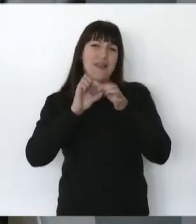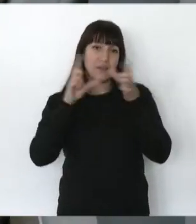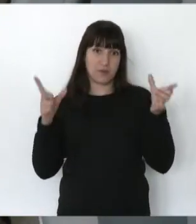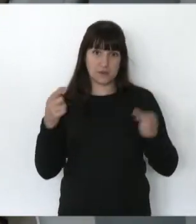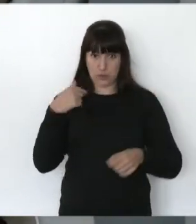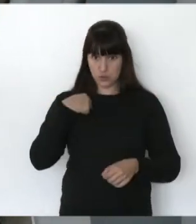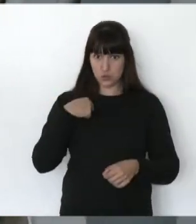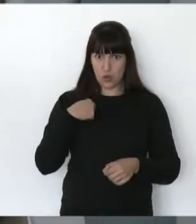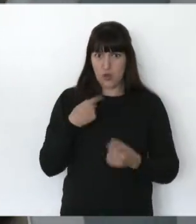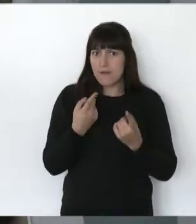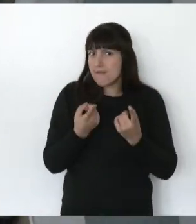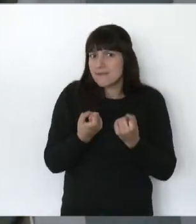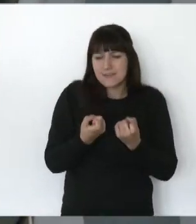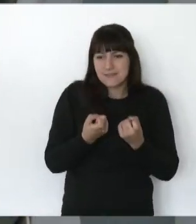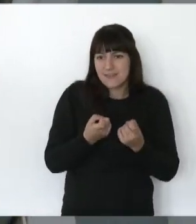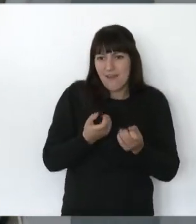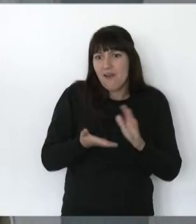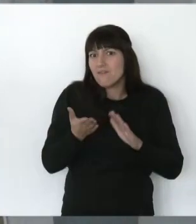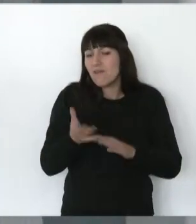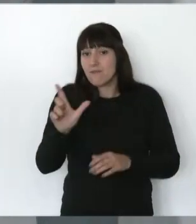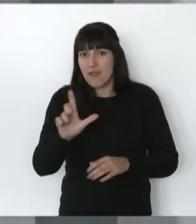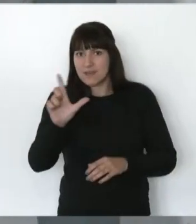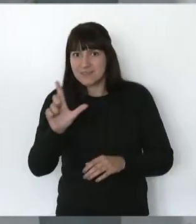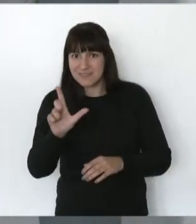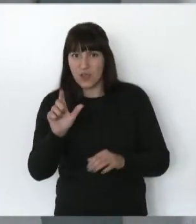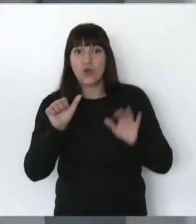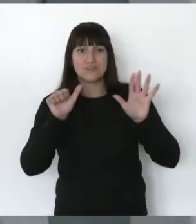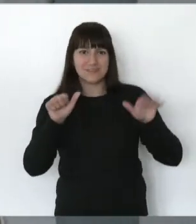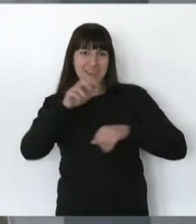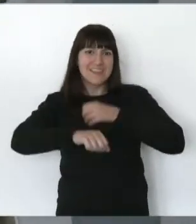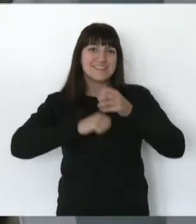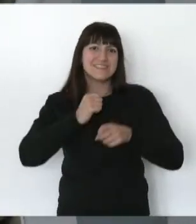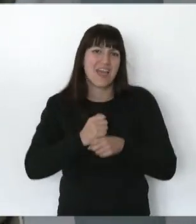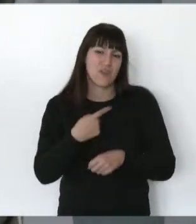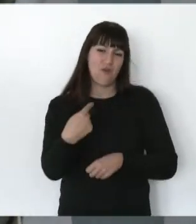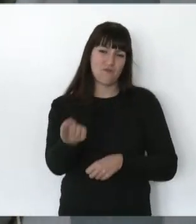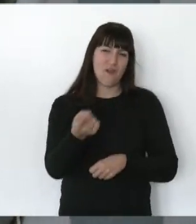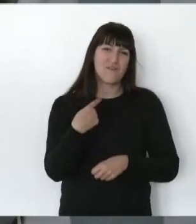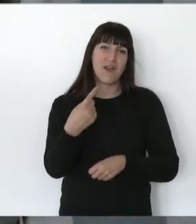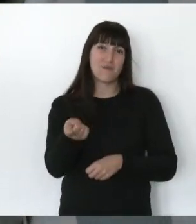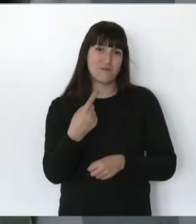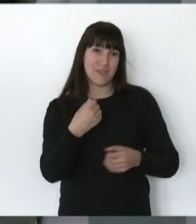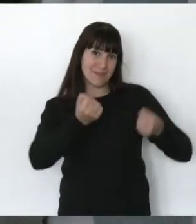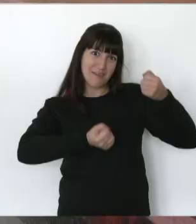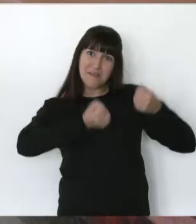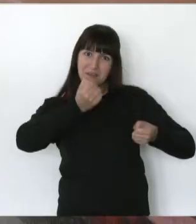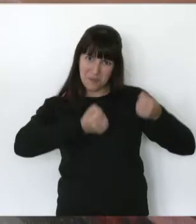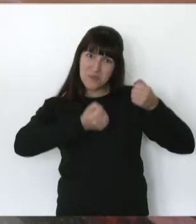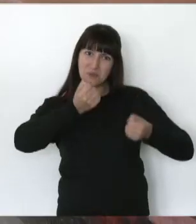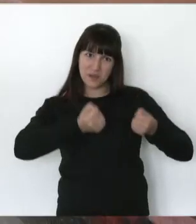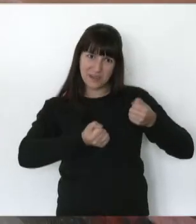Es una herramienta de independencia. Tenía que ir al liceo y lo hice los 6 años en la camioneta.